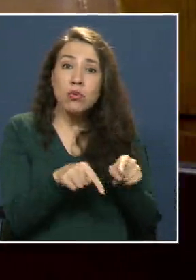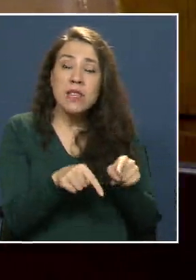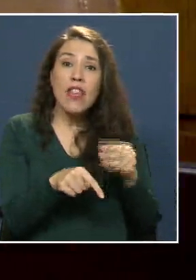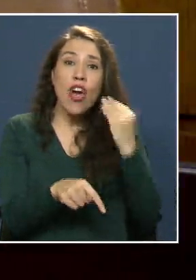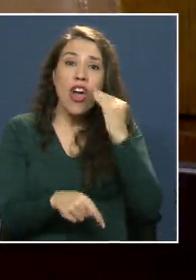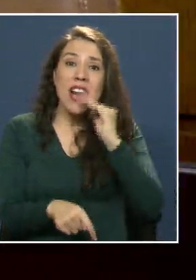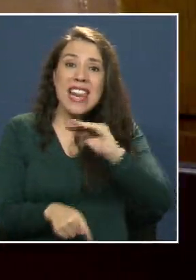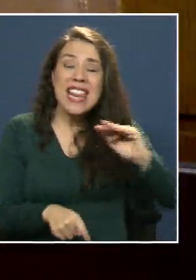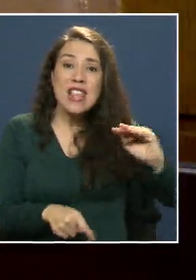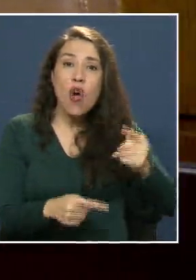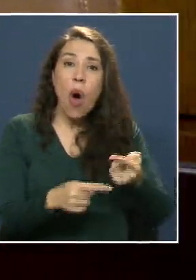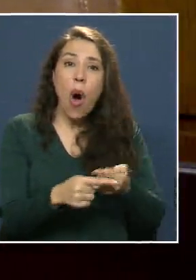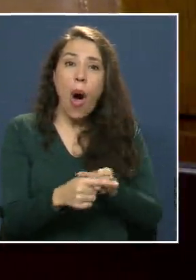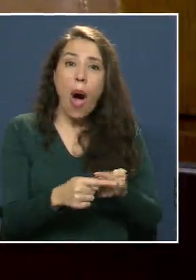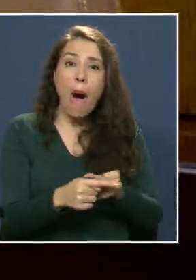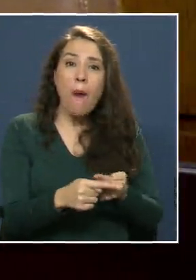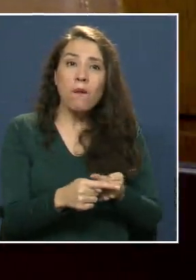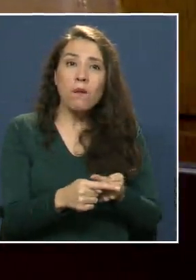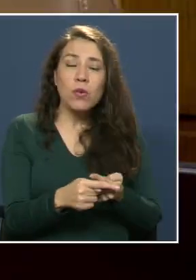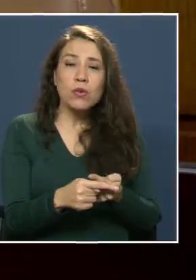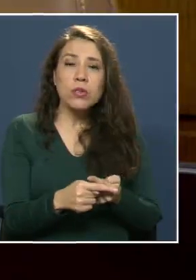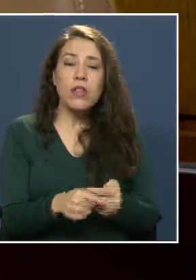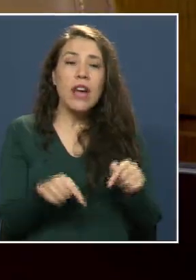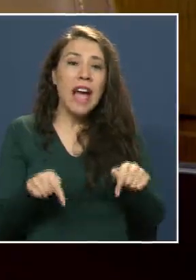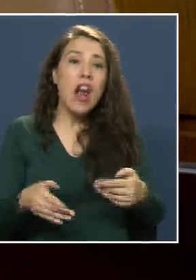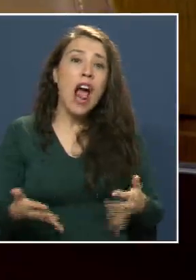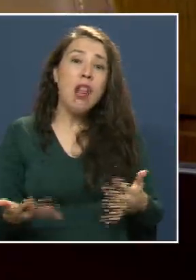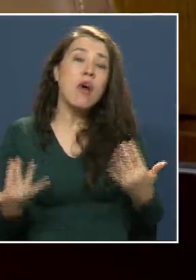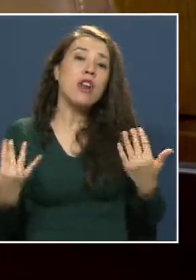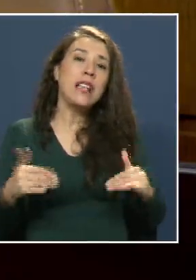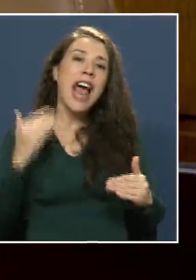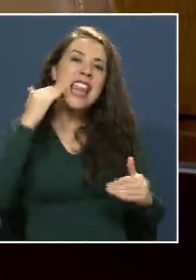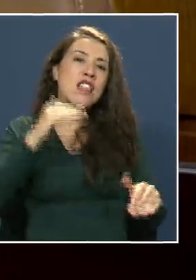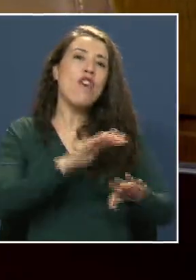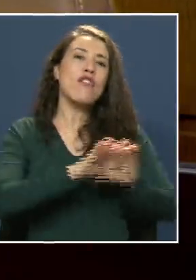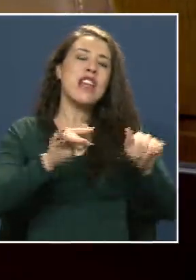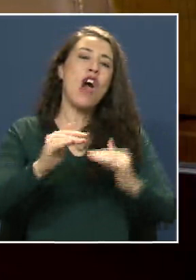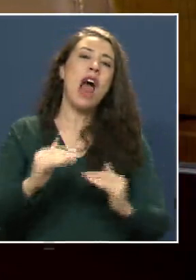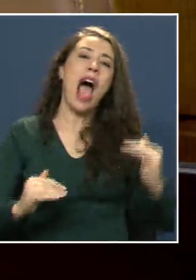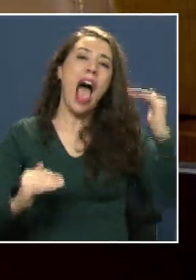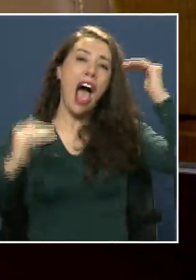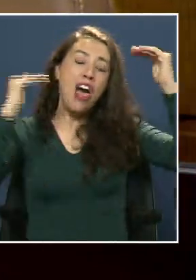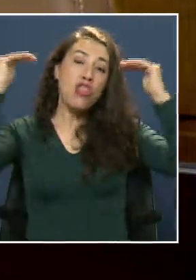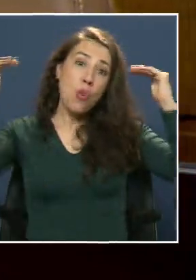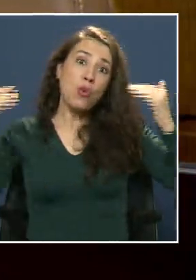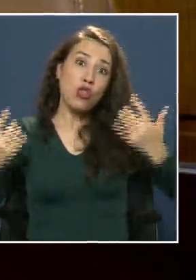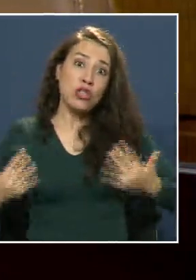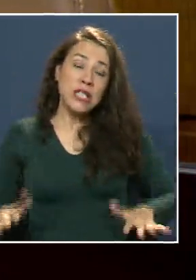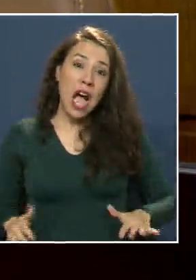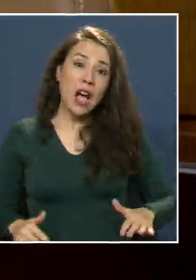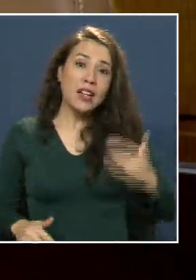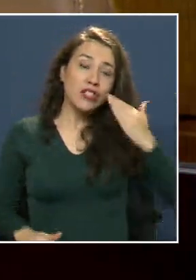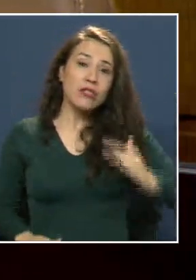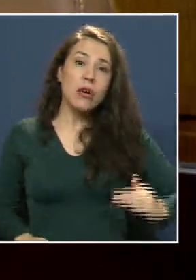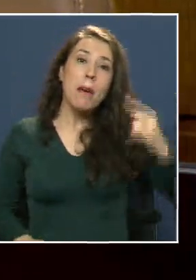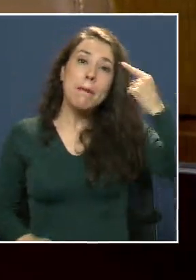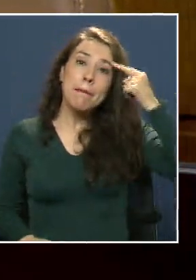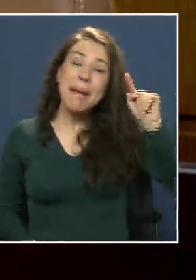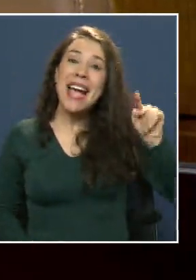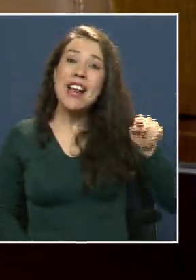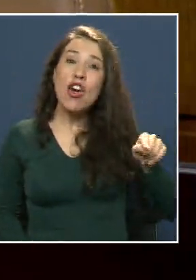niñas abusadas, que hoy a lo mejor ya no son niñas ni niños, pero que